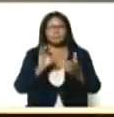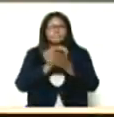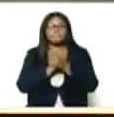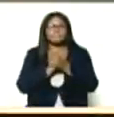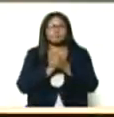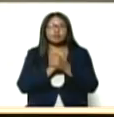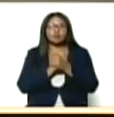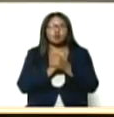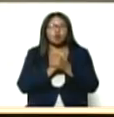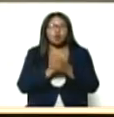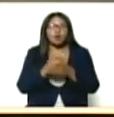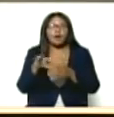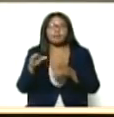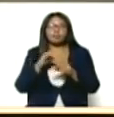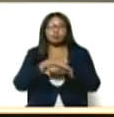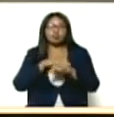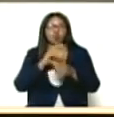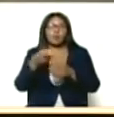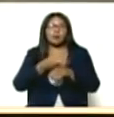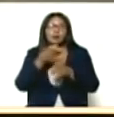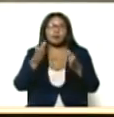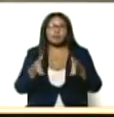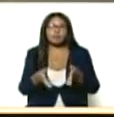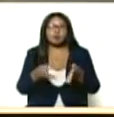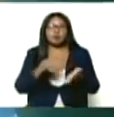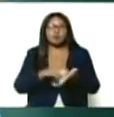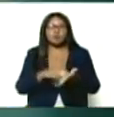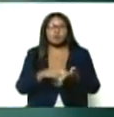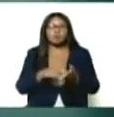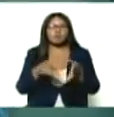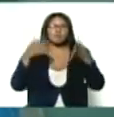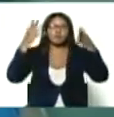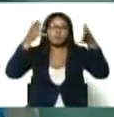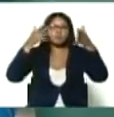Rodríguez, vicepresidente de formación ideológica.